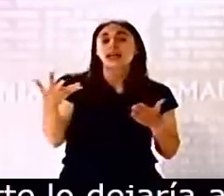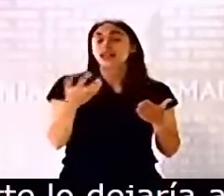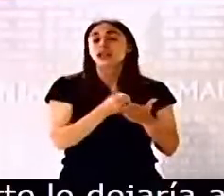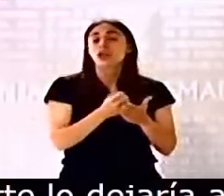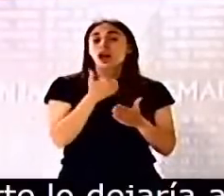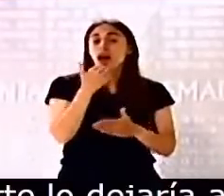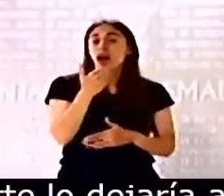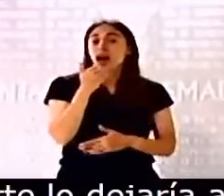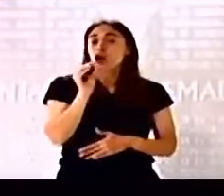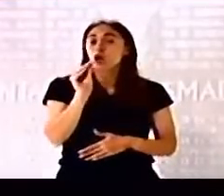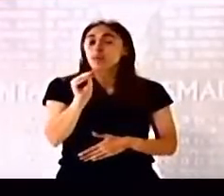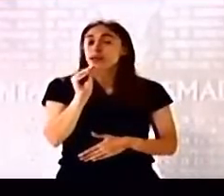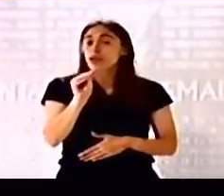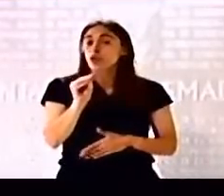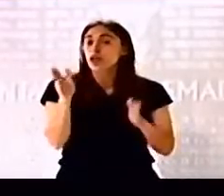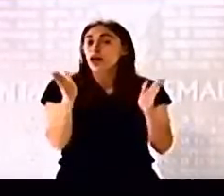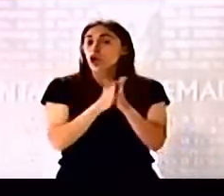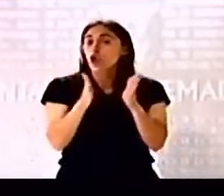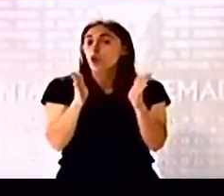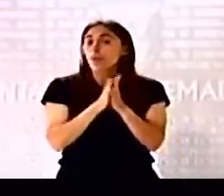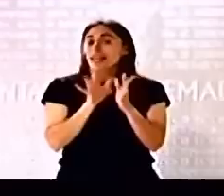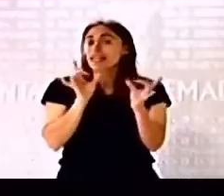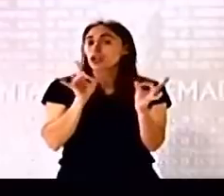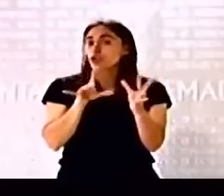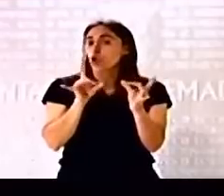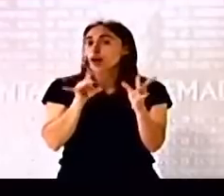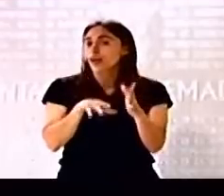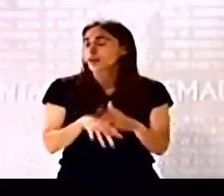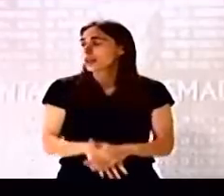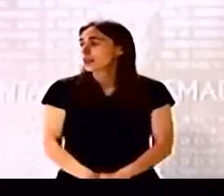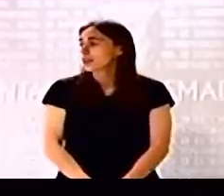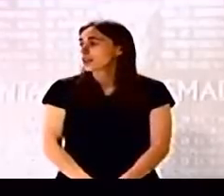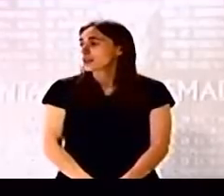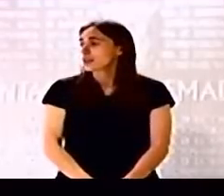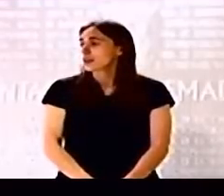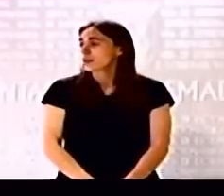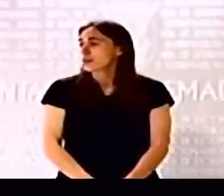por parte de los compañeros de los medios que están conectando de manera telemática?